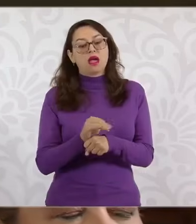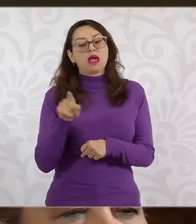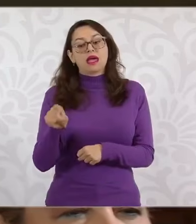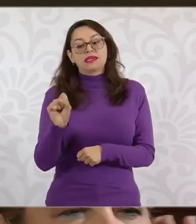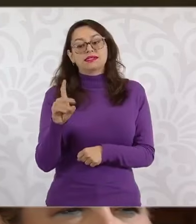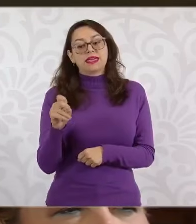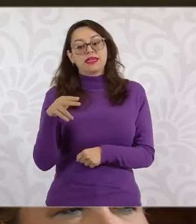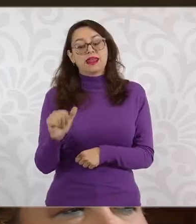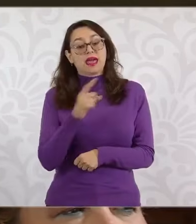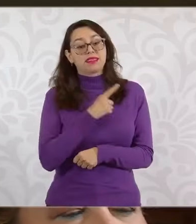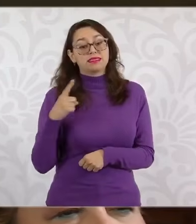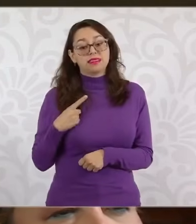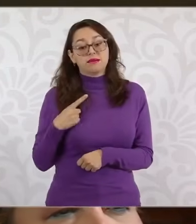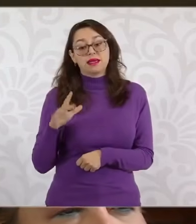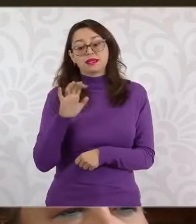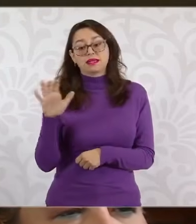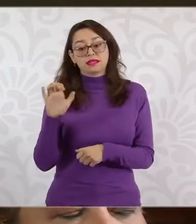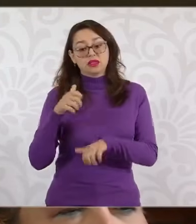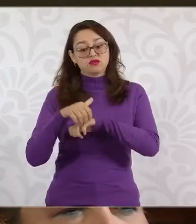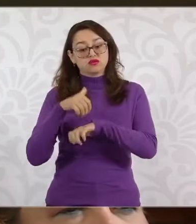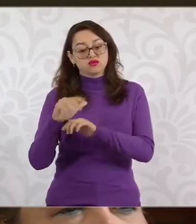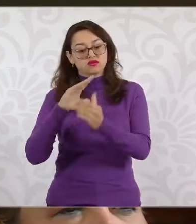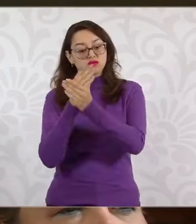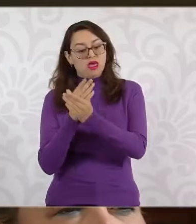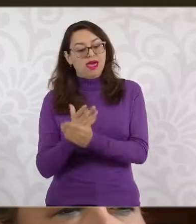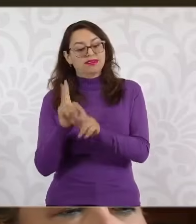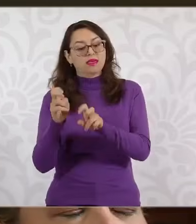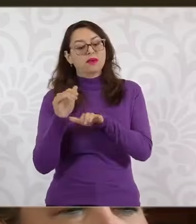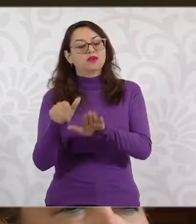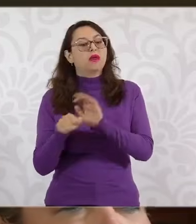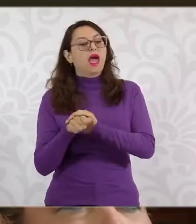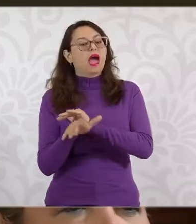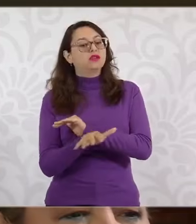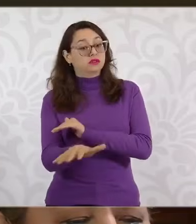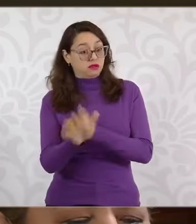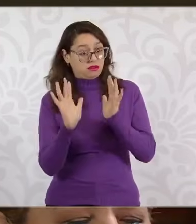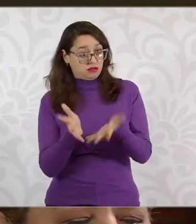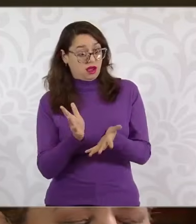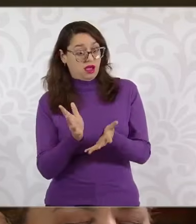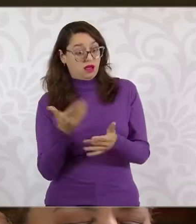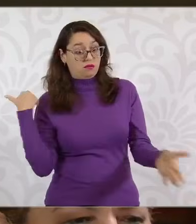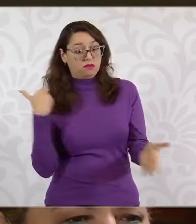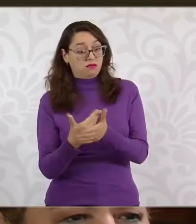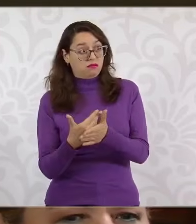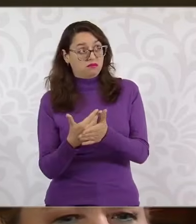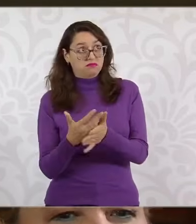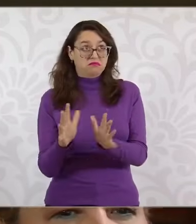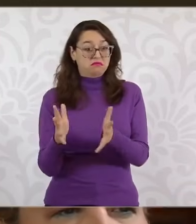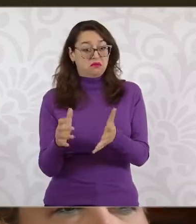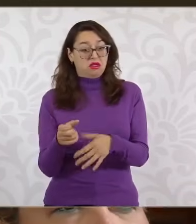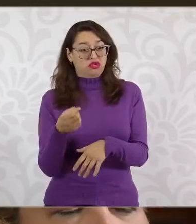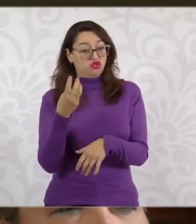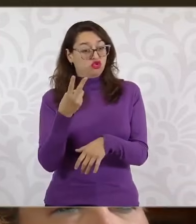del CERFI, recordemos por el caso Ayotzinapa, y bueno, pues en primer lugar eso, ya pasaron más o menos como 2 o